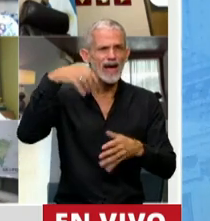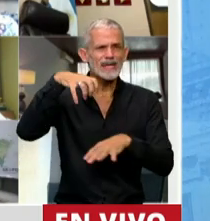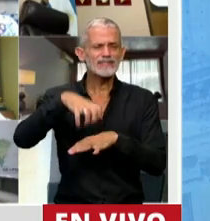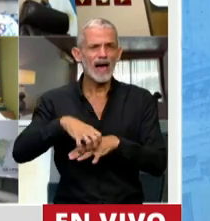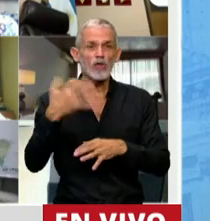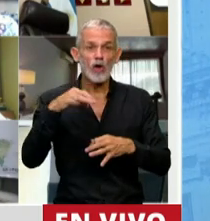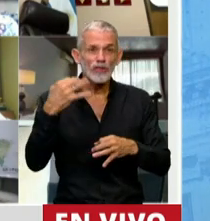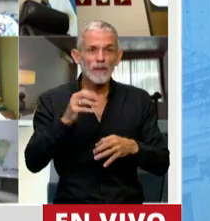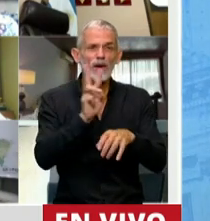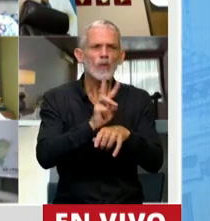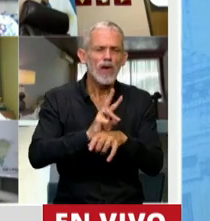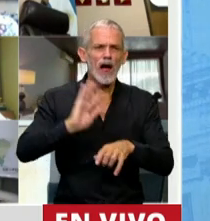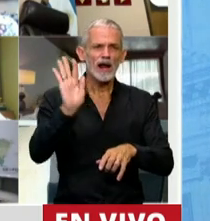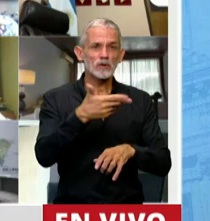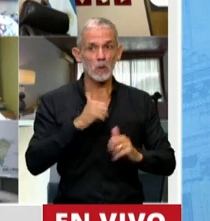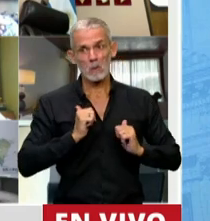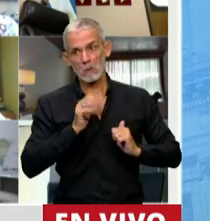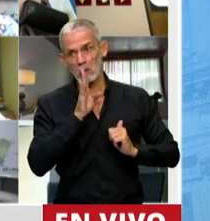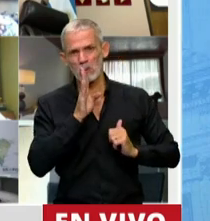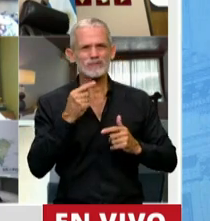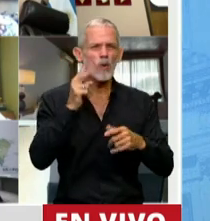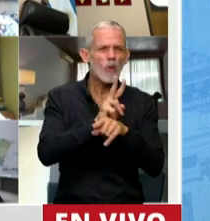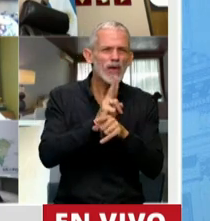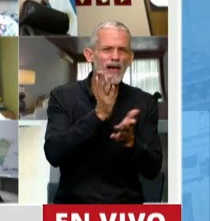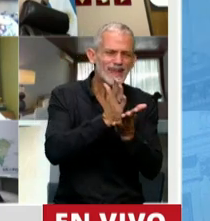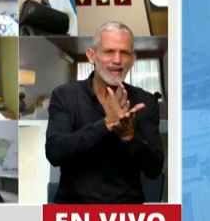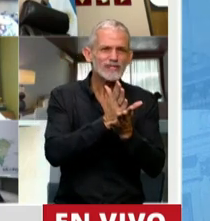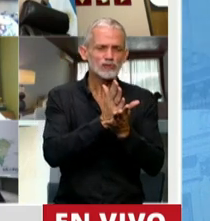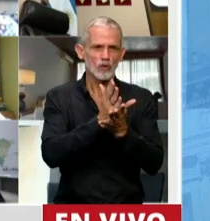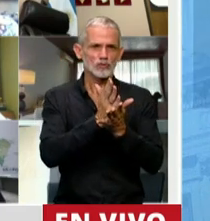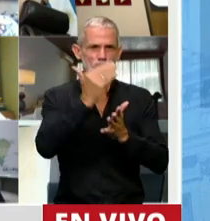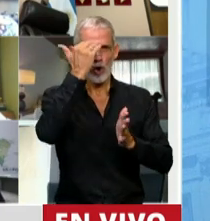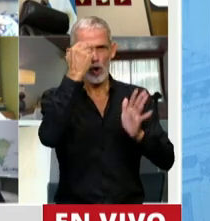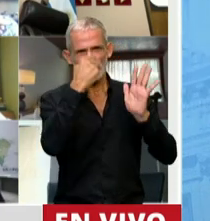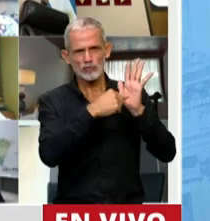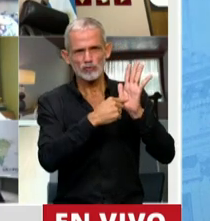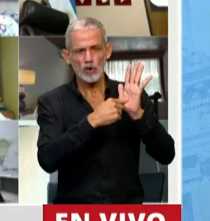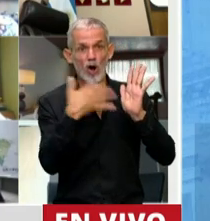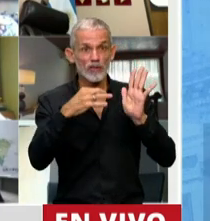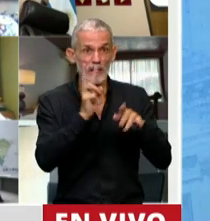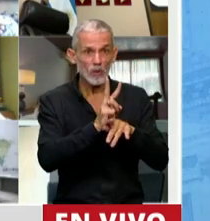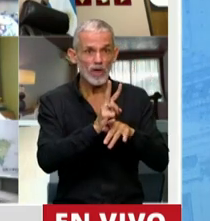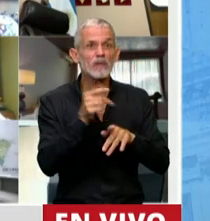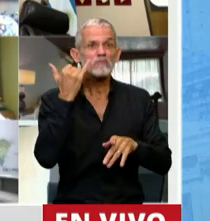que debieran velar por los derechos y las libertades consagradas en nuestra Constitución.